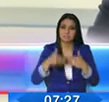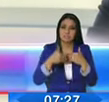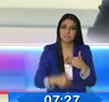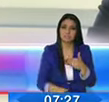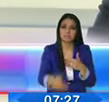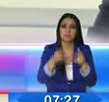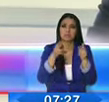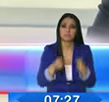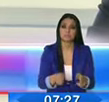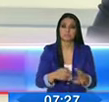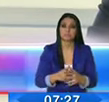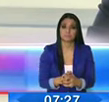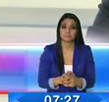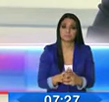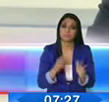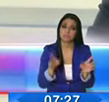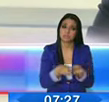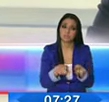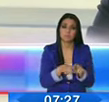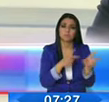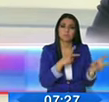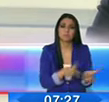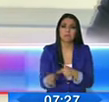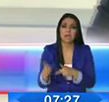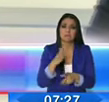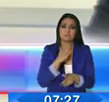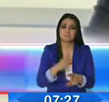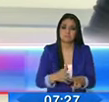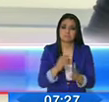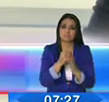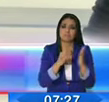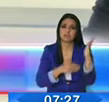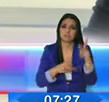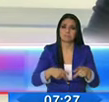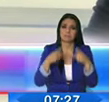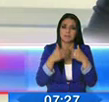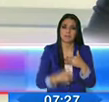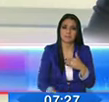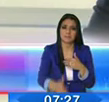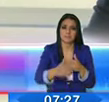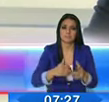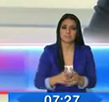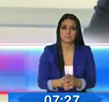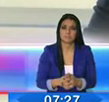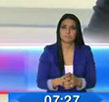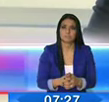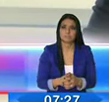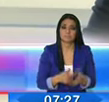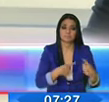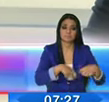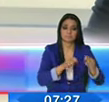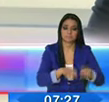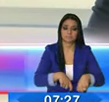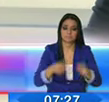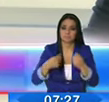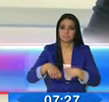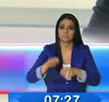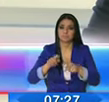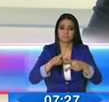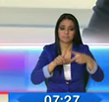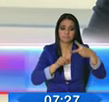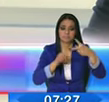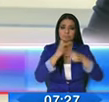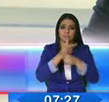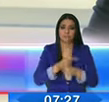seres humanos que va acorde con nuestro programa toda una vida depositaré dos tratados importantísimos de posición del medio